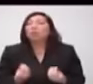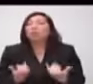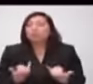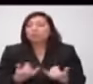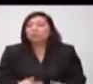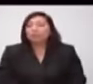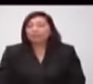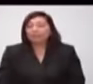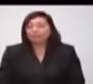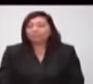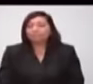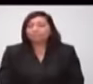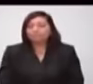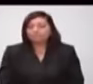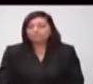actual.